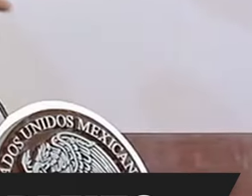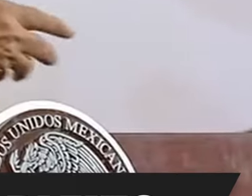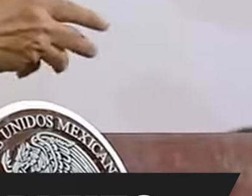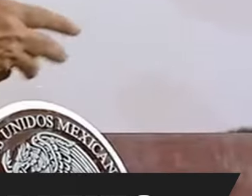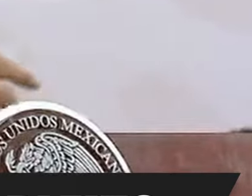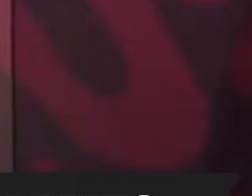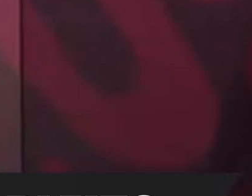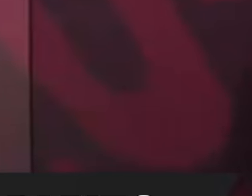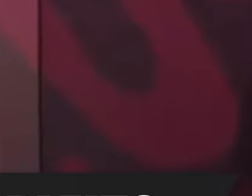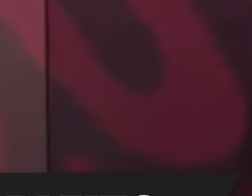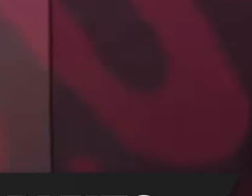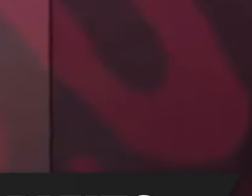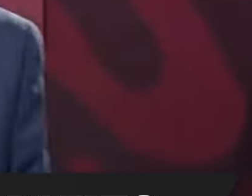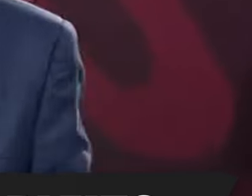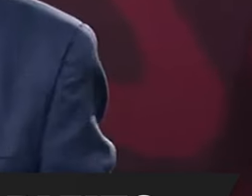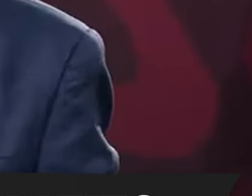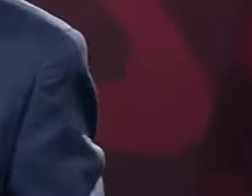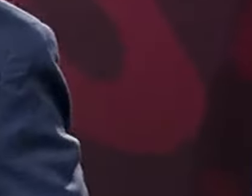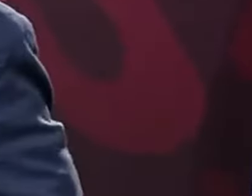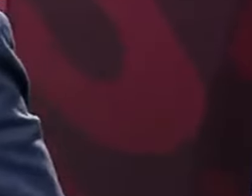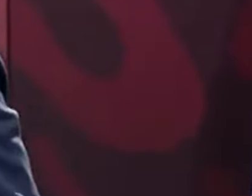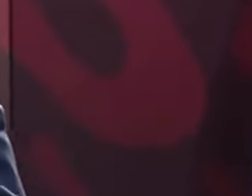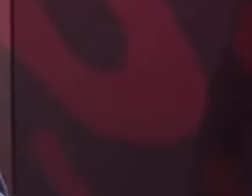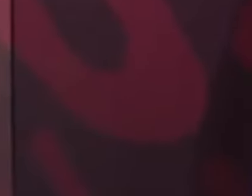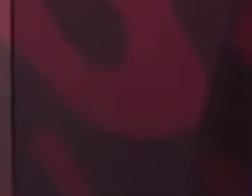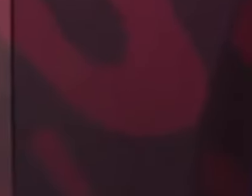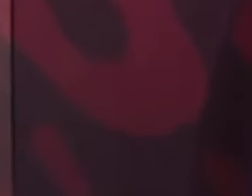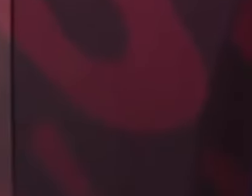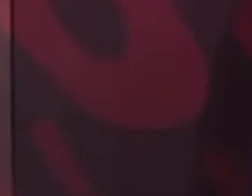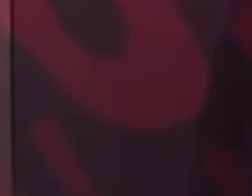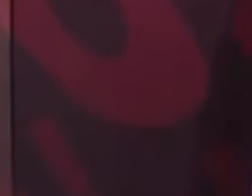el expediente, pero todo tachado.